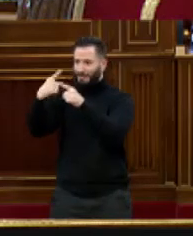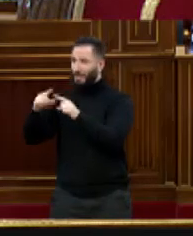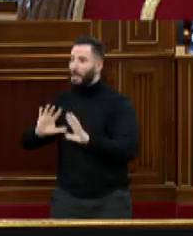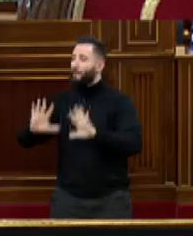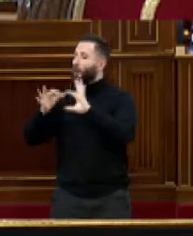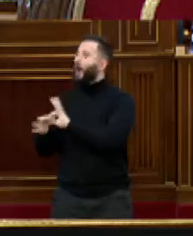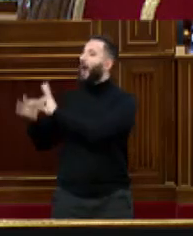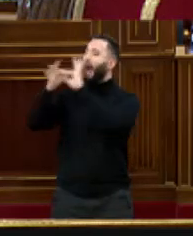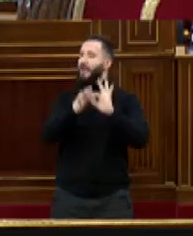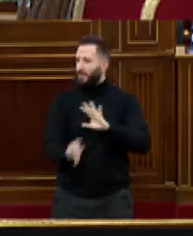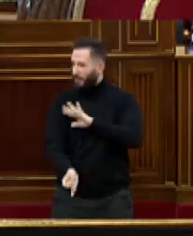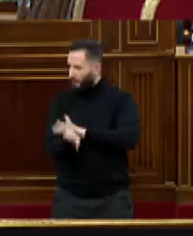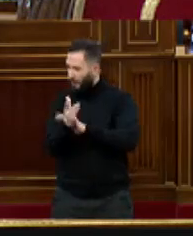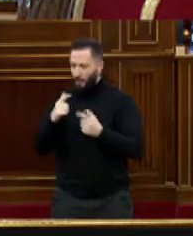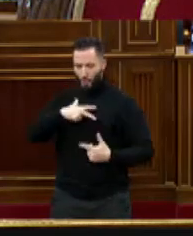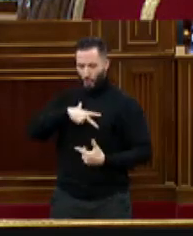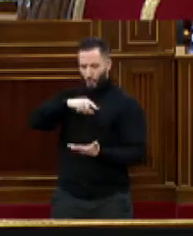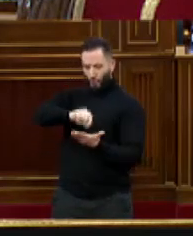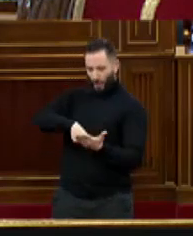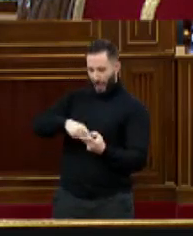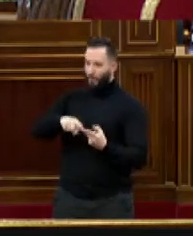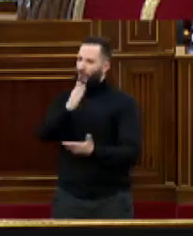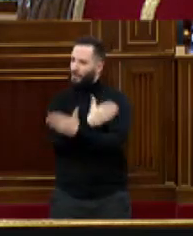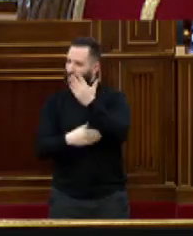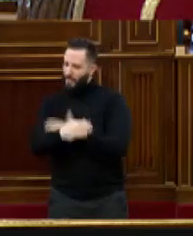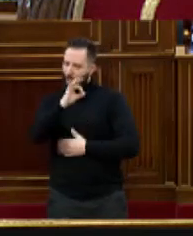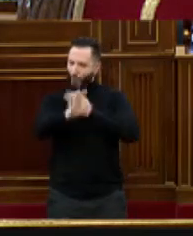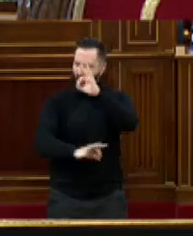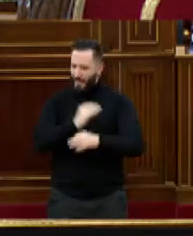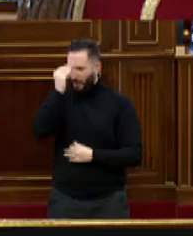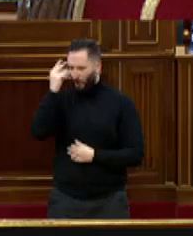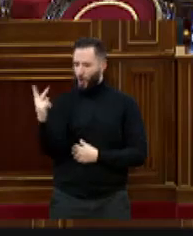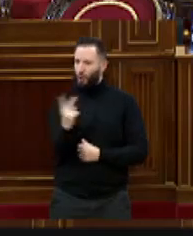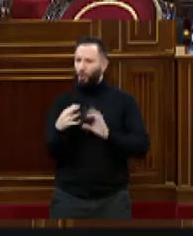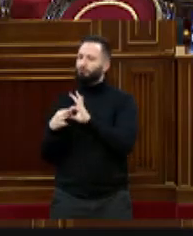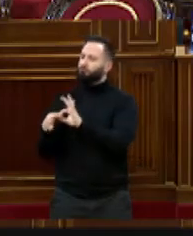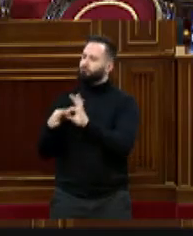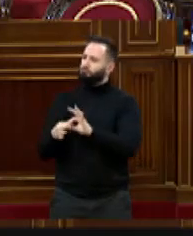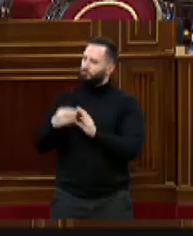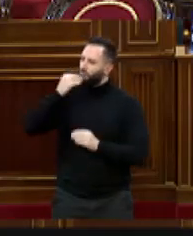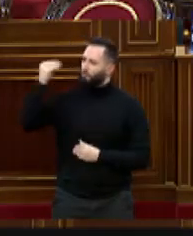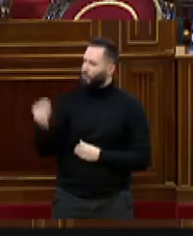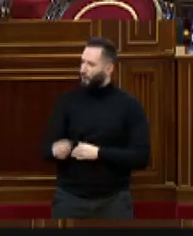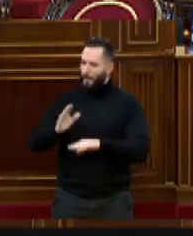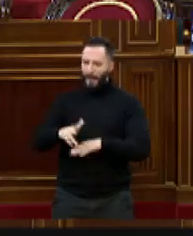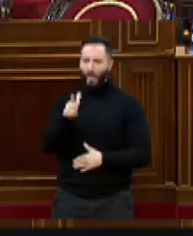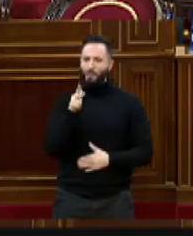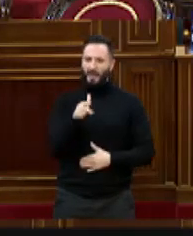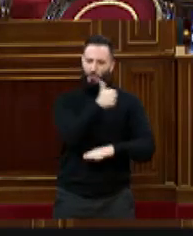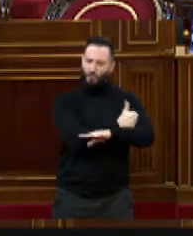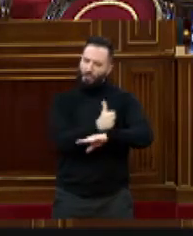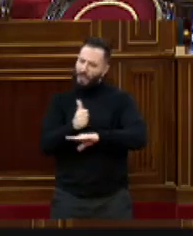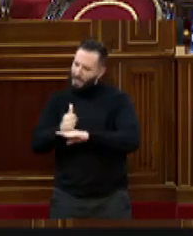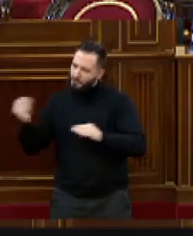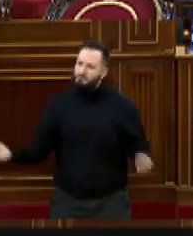una alianza el notariado la discapacidad organizada creo que está siendo muy productiva para los derechos de ciudadanía de